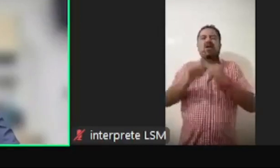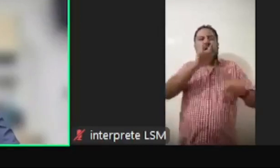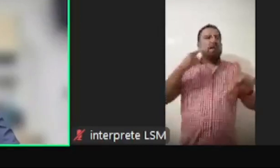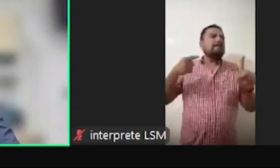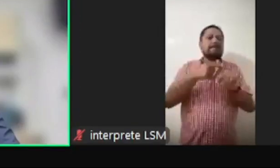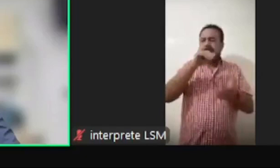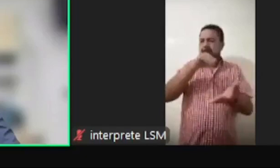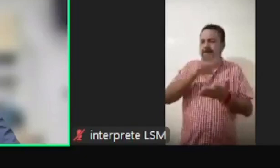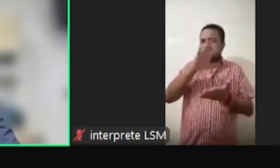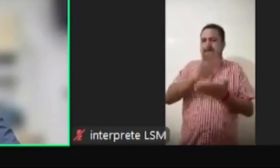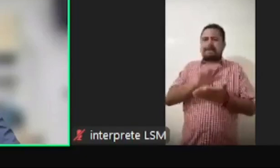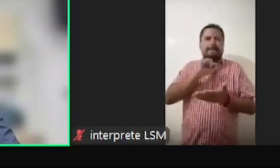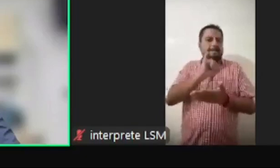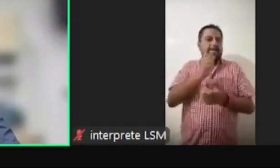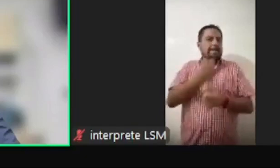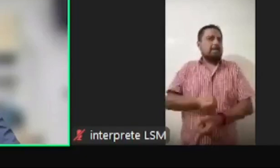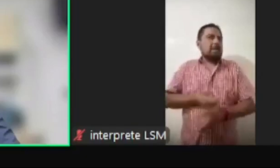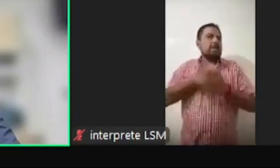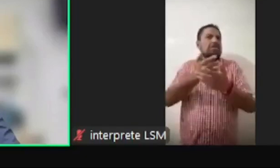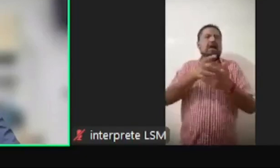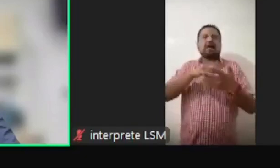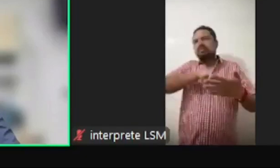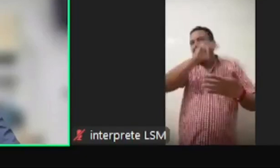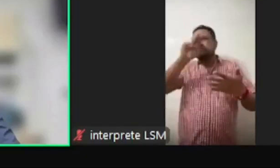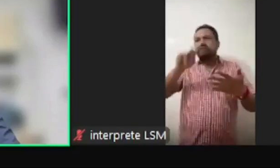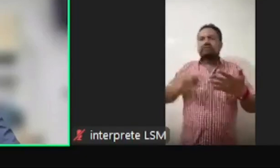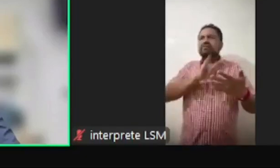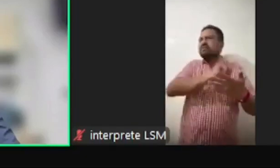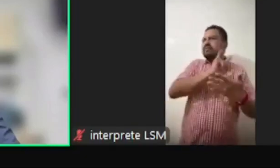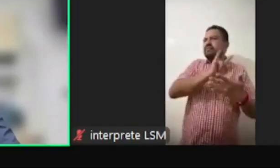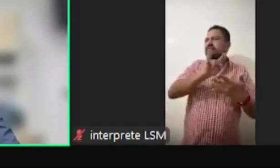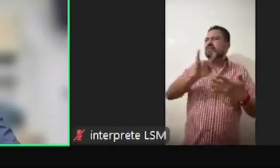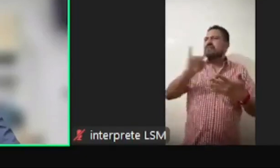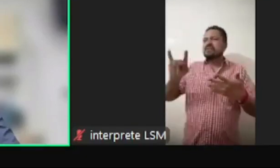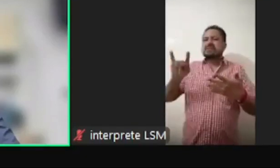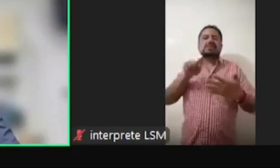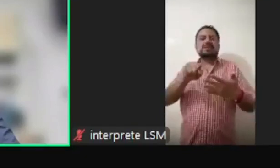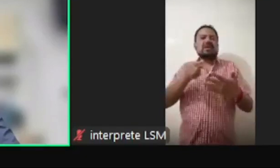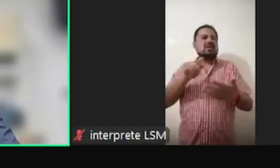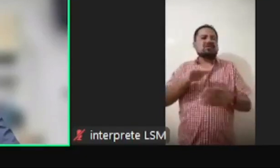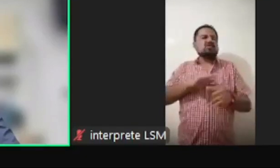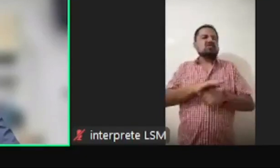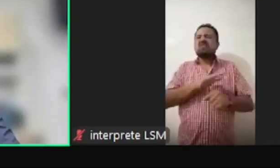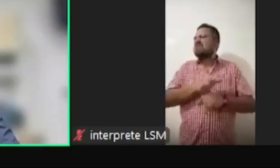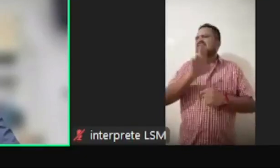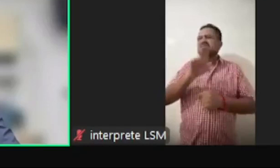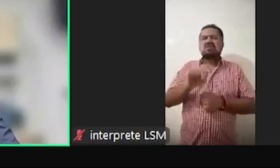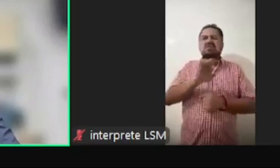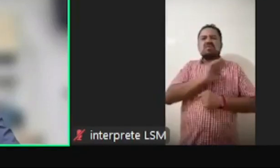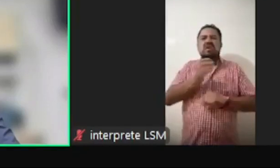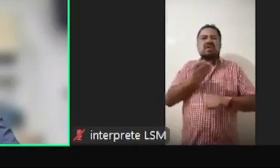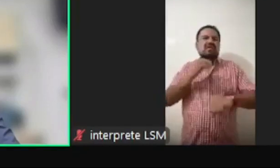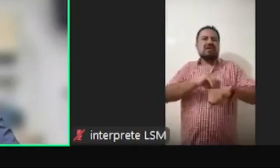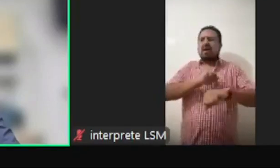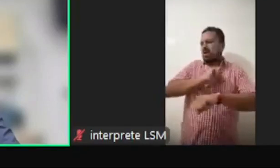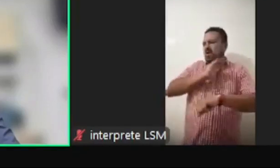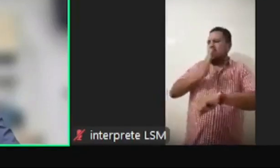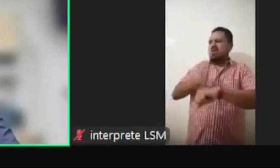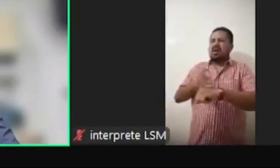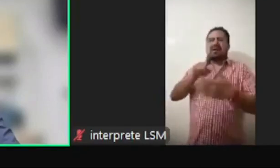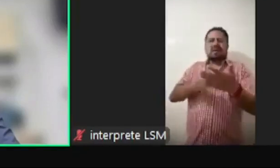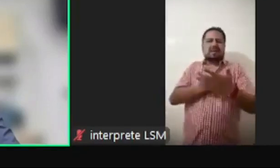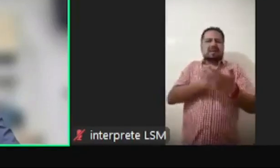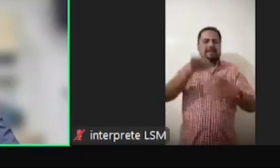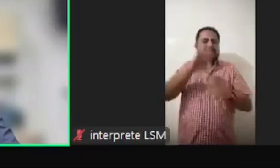las expresiones alojadas en la pinta de las bardas denunciadas son insuficientes para encuadrar una infracción en la normatividad electoral